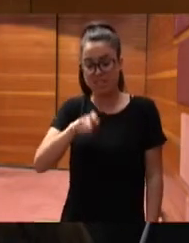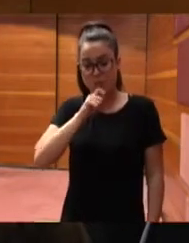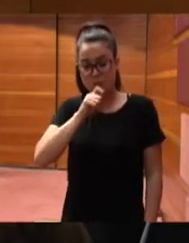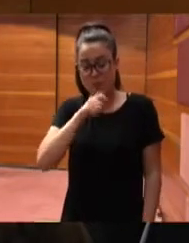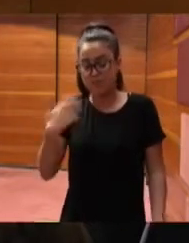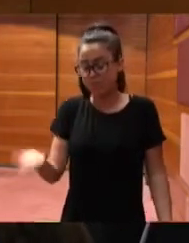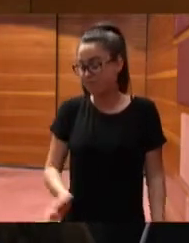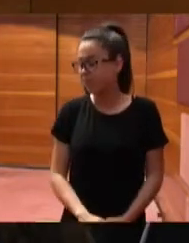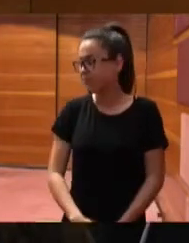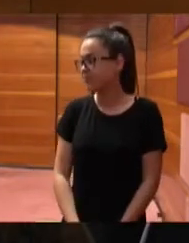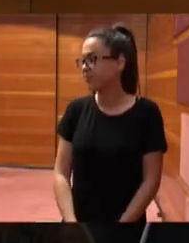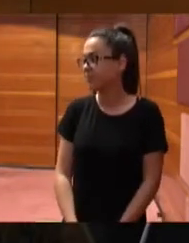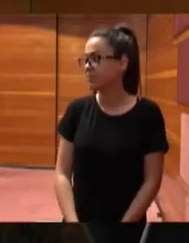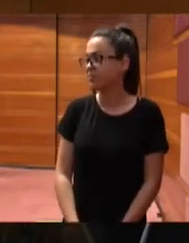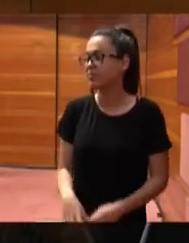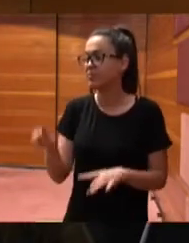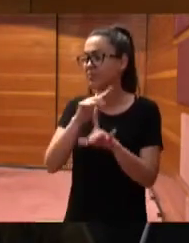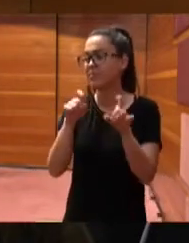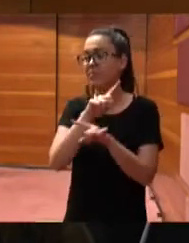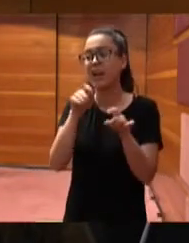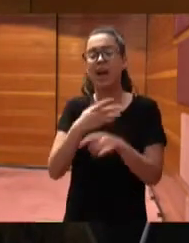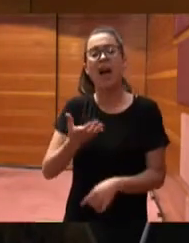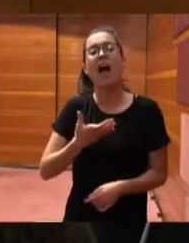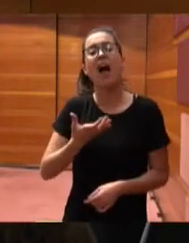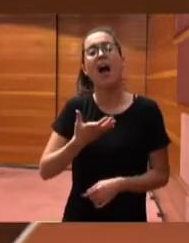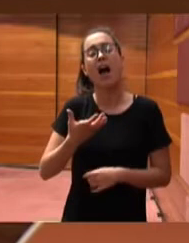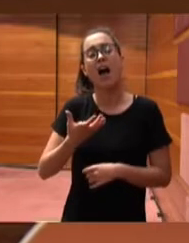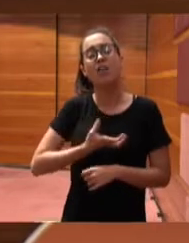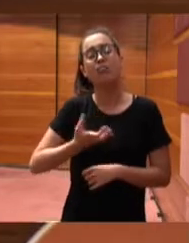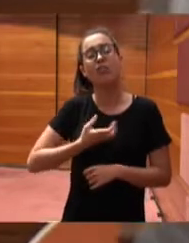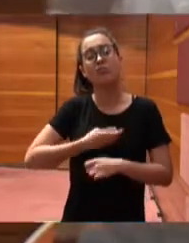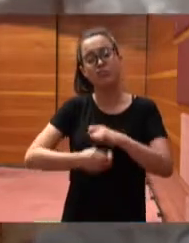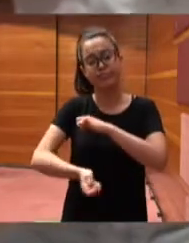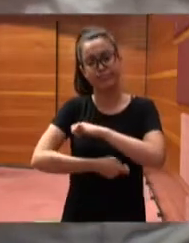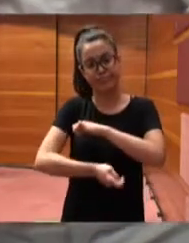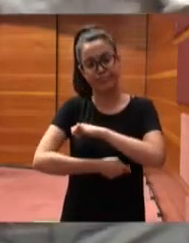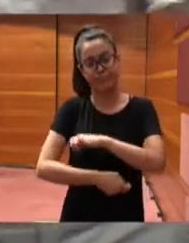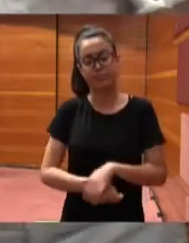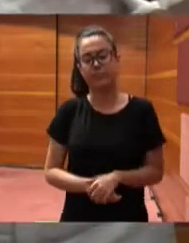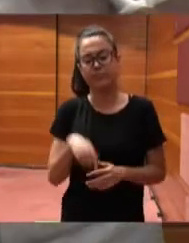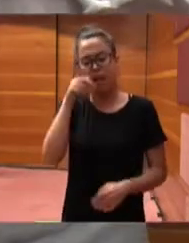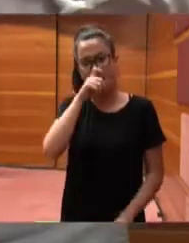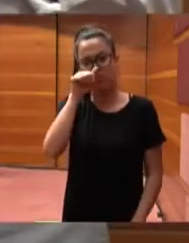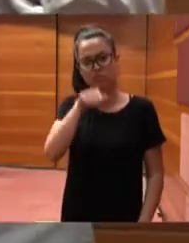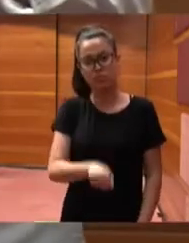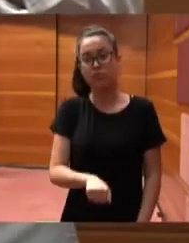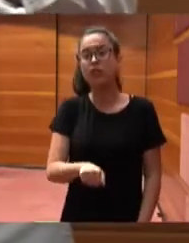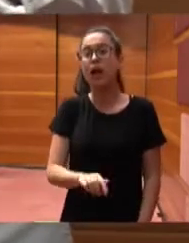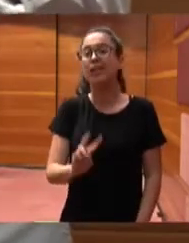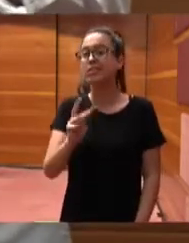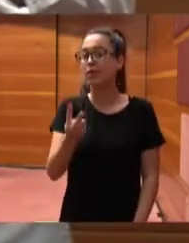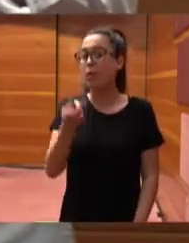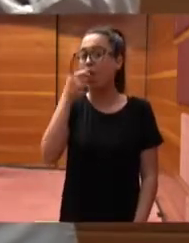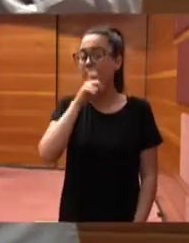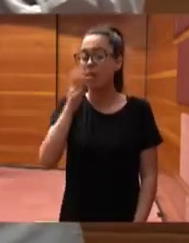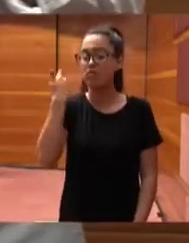Alberto, te decía, alguien plantea la siguiente pregunta. En el Ayuntamiento de Vitoria-Gasteiz, este año, por segunda vez, se pone en marcha